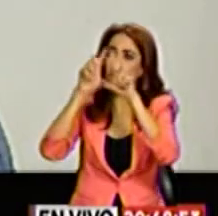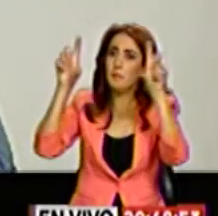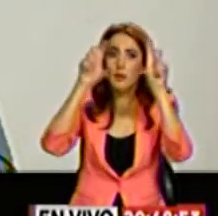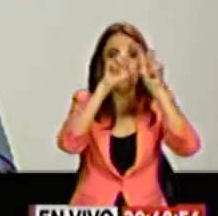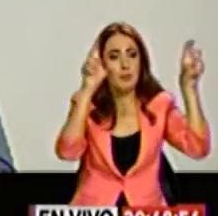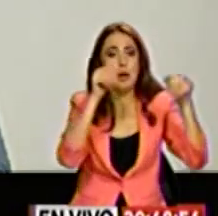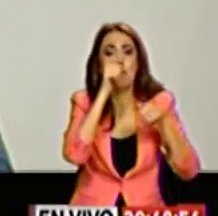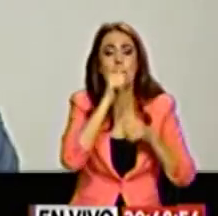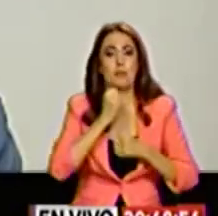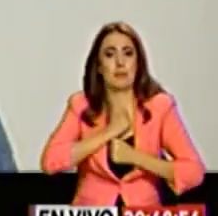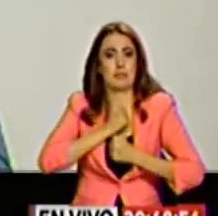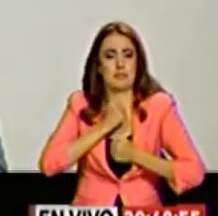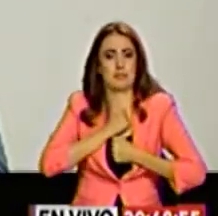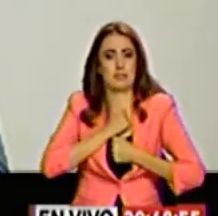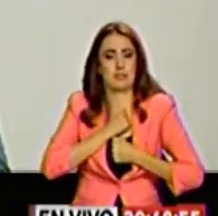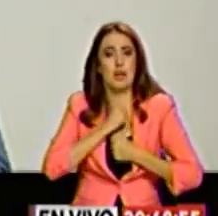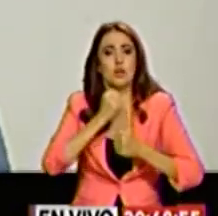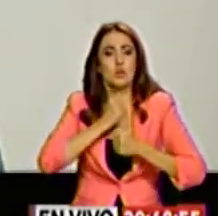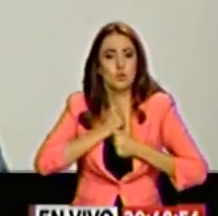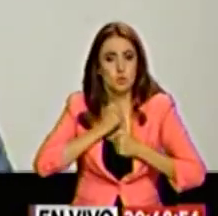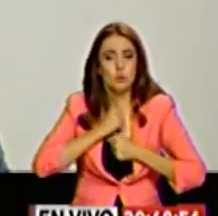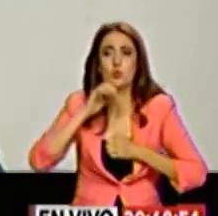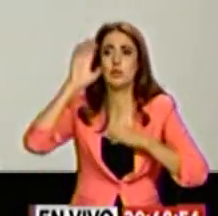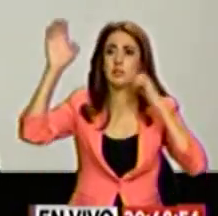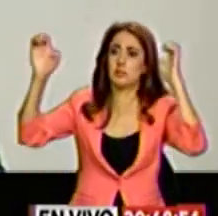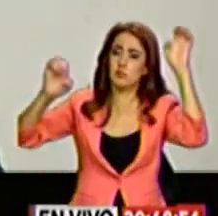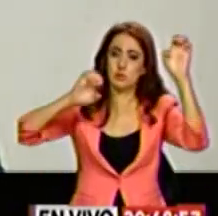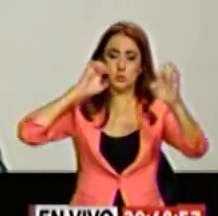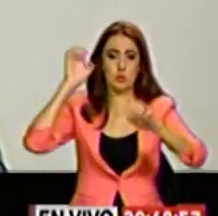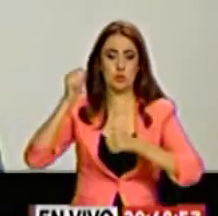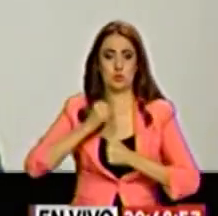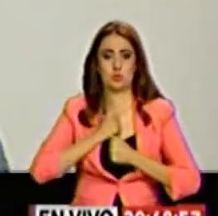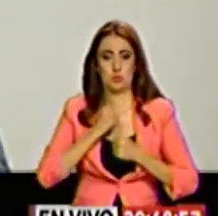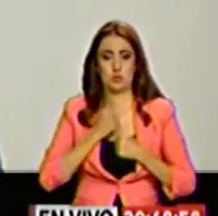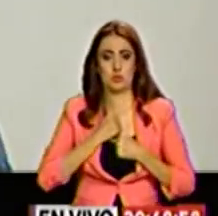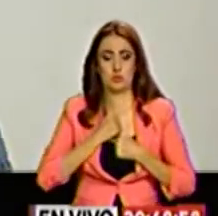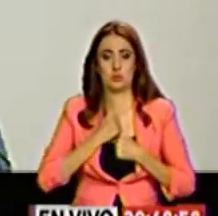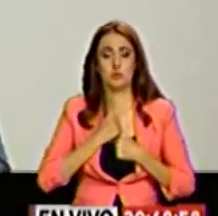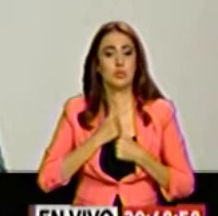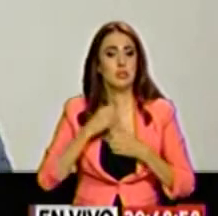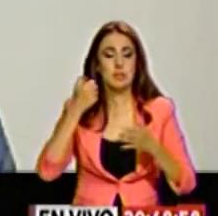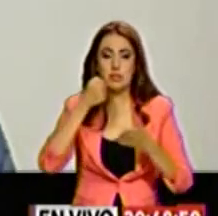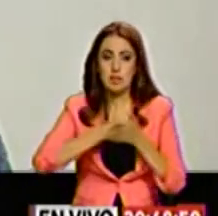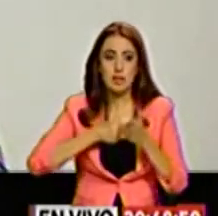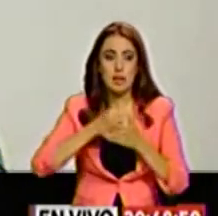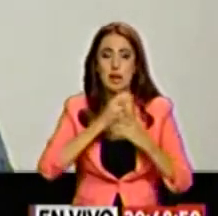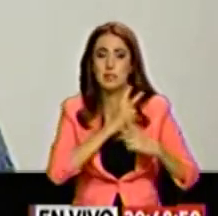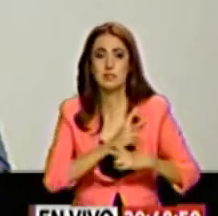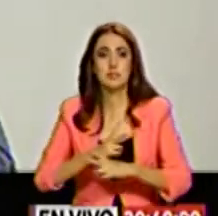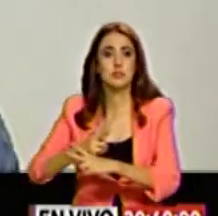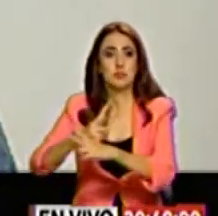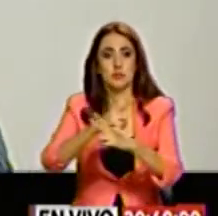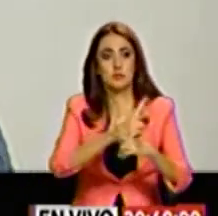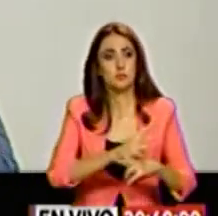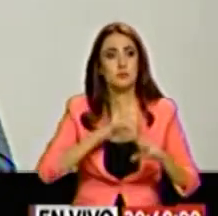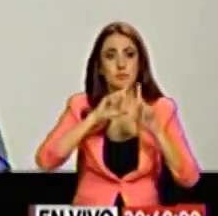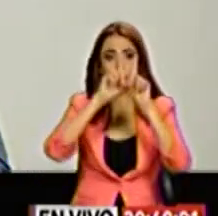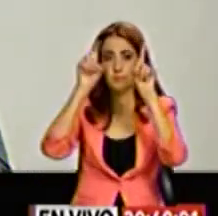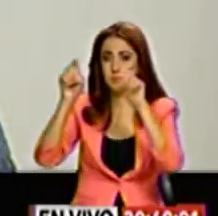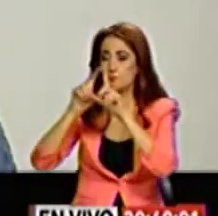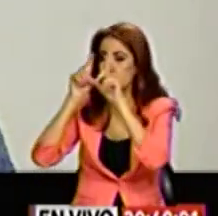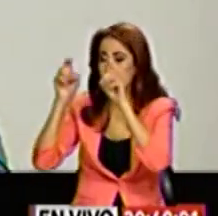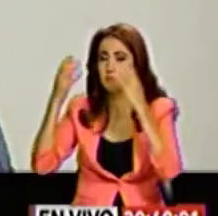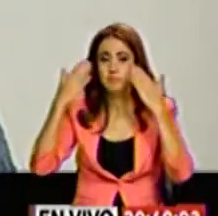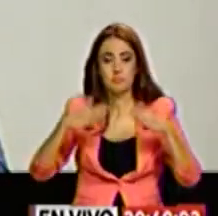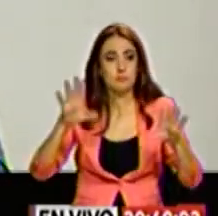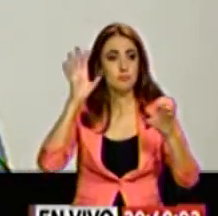nuestro patrimonio, nuestros sectores estratégicos, es nuestros ciudadanos y ciudadanas y hay que defenderlo. Que nos consulten vía consulta popular